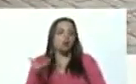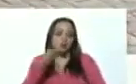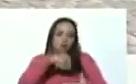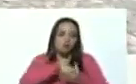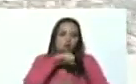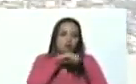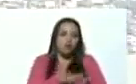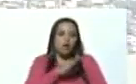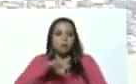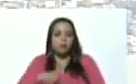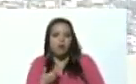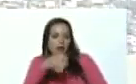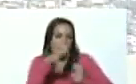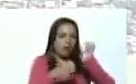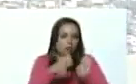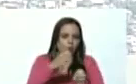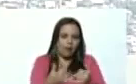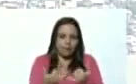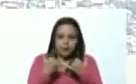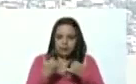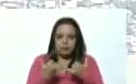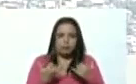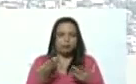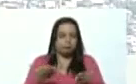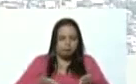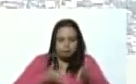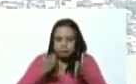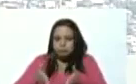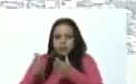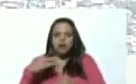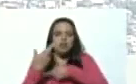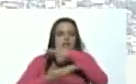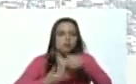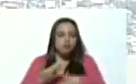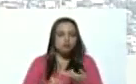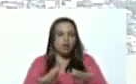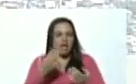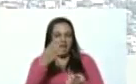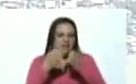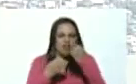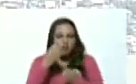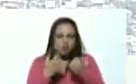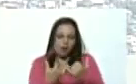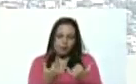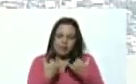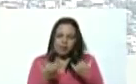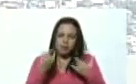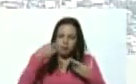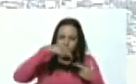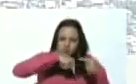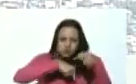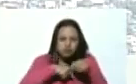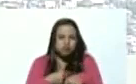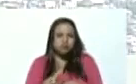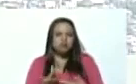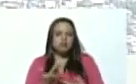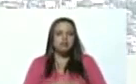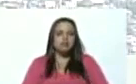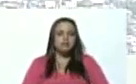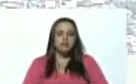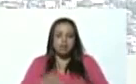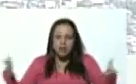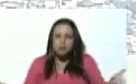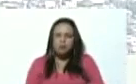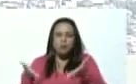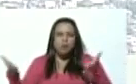para poder revisarse permanentemente. Una revolución que se revisa hacia adentro, que se va renovando, que se